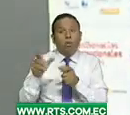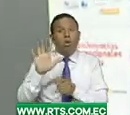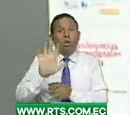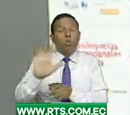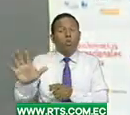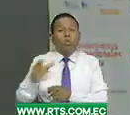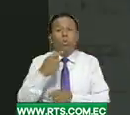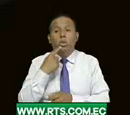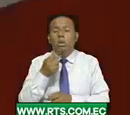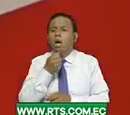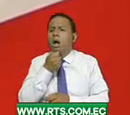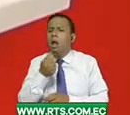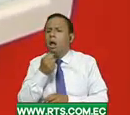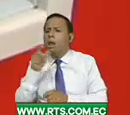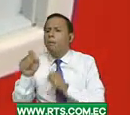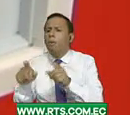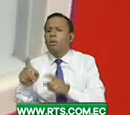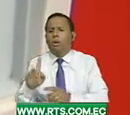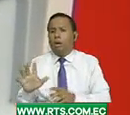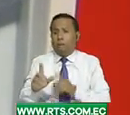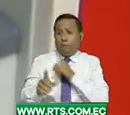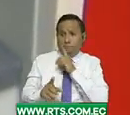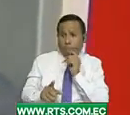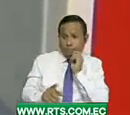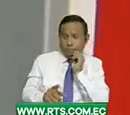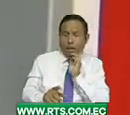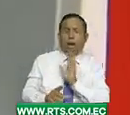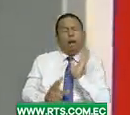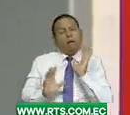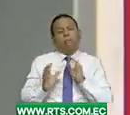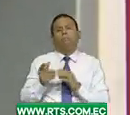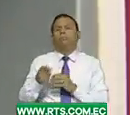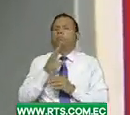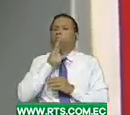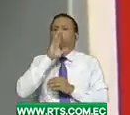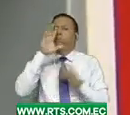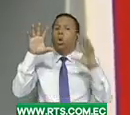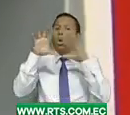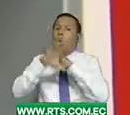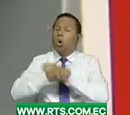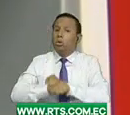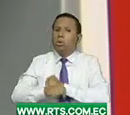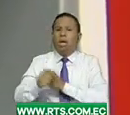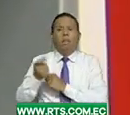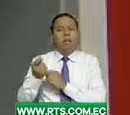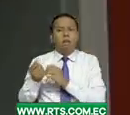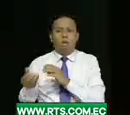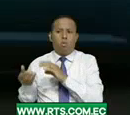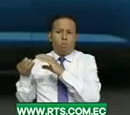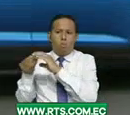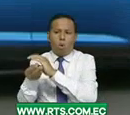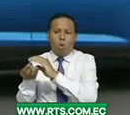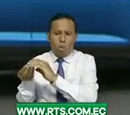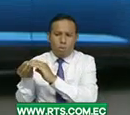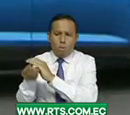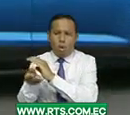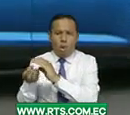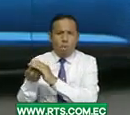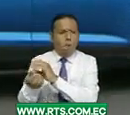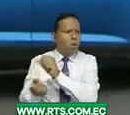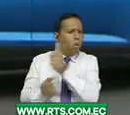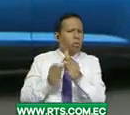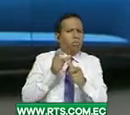respecto. Se supo que cada noche en ese dispositivo depositan una alta cantidad de dinero para abastecer a